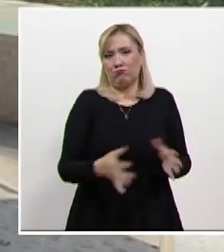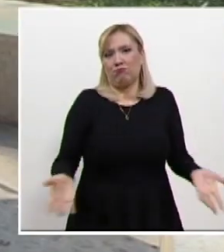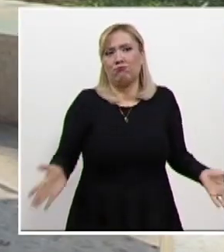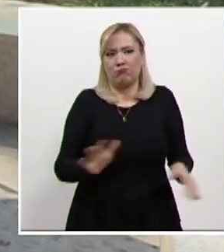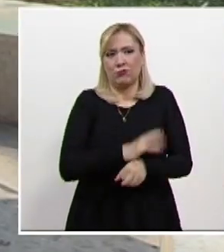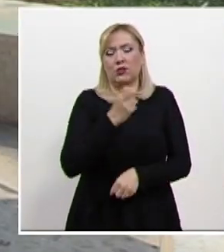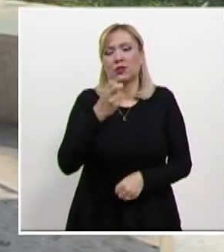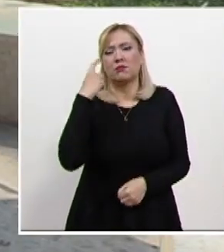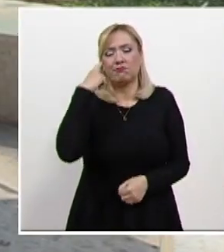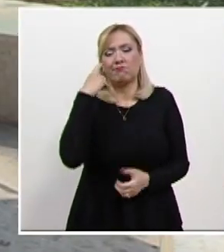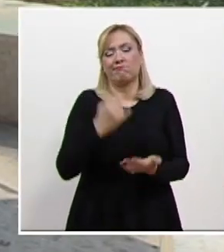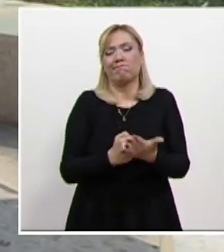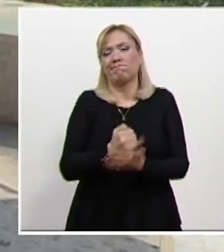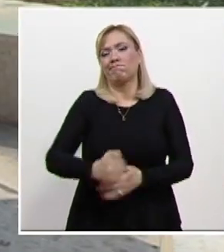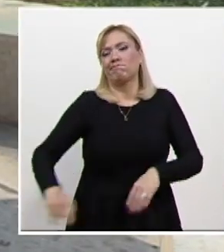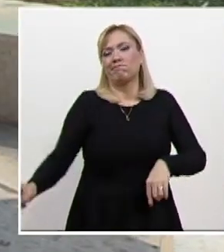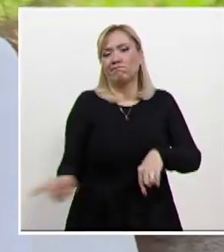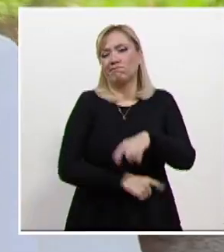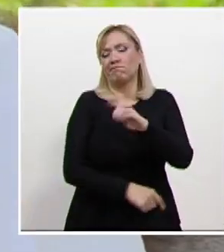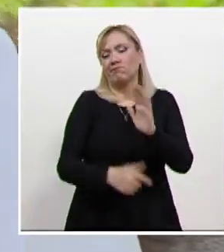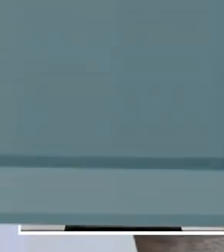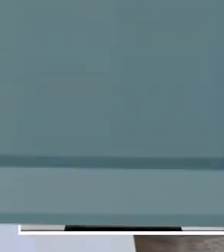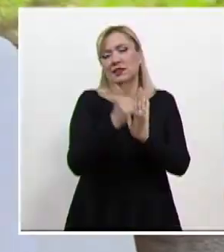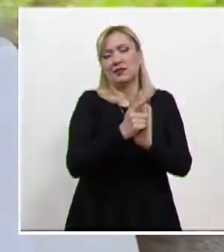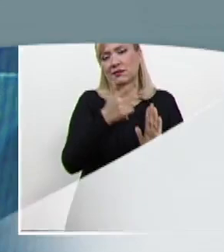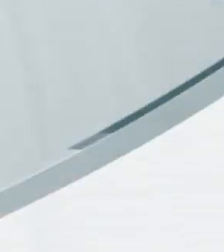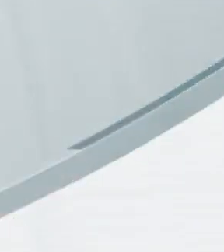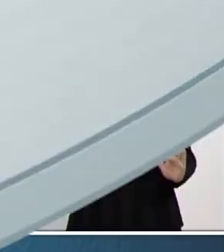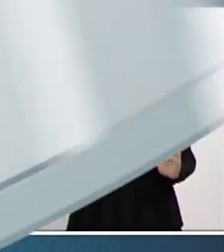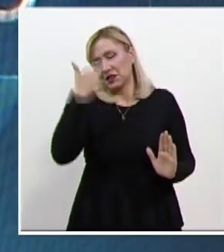se determinó invalidar la norma impugnada.